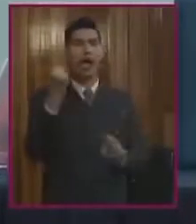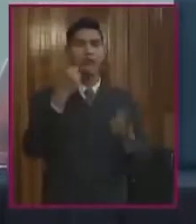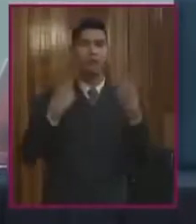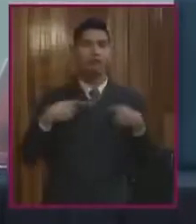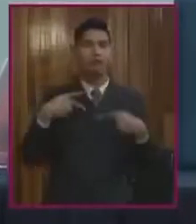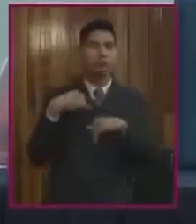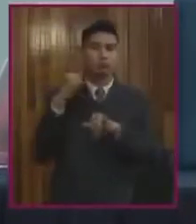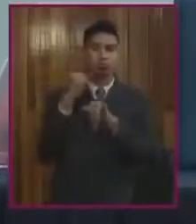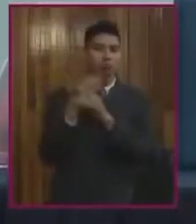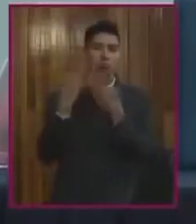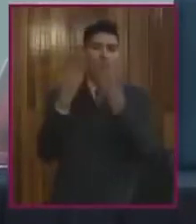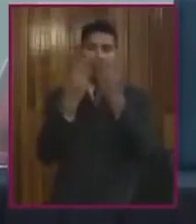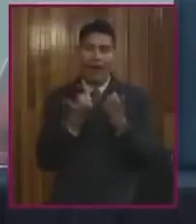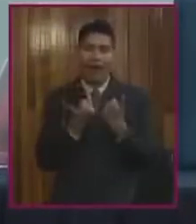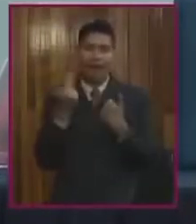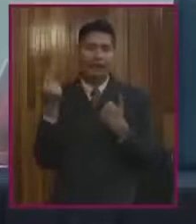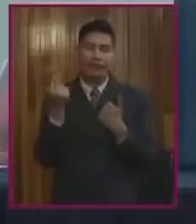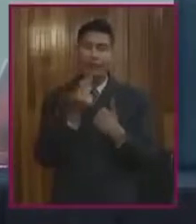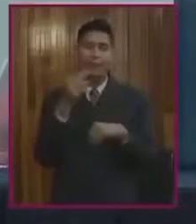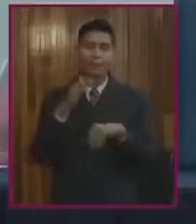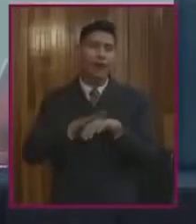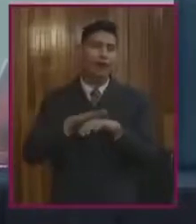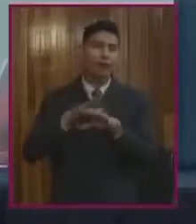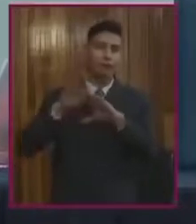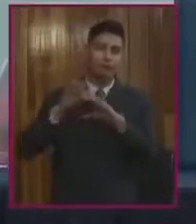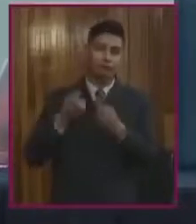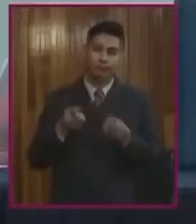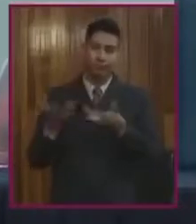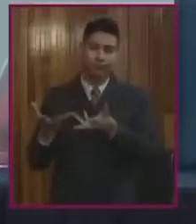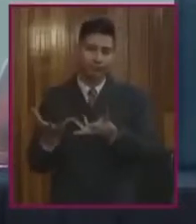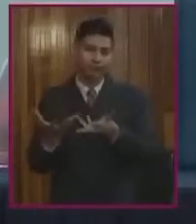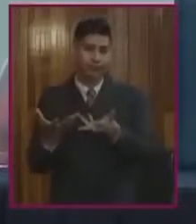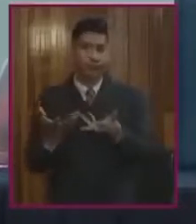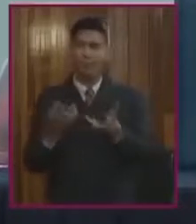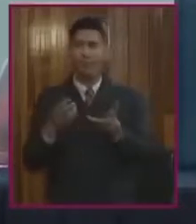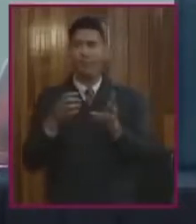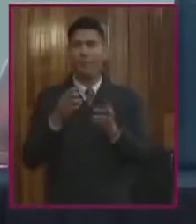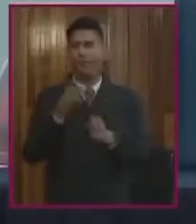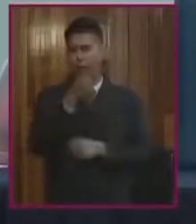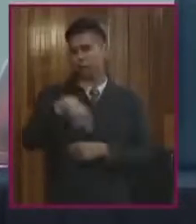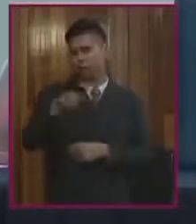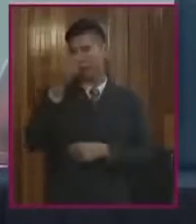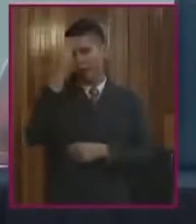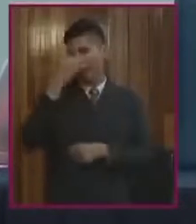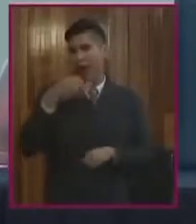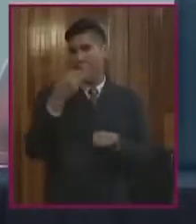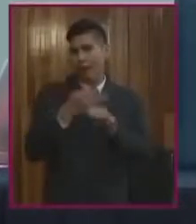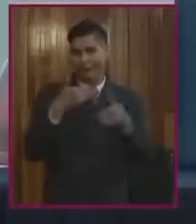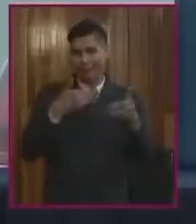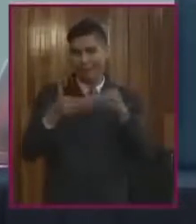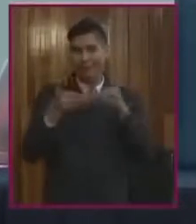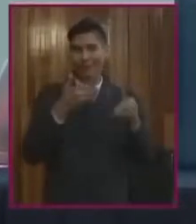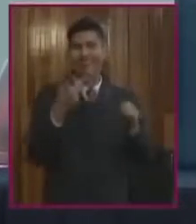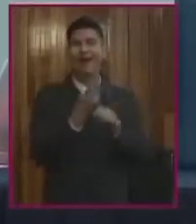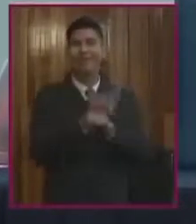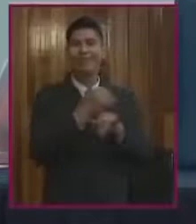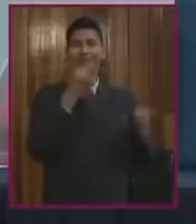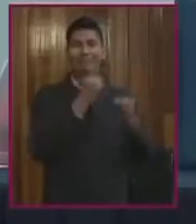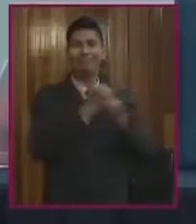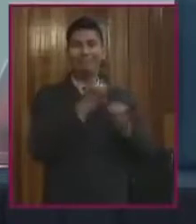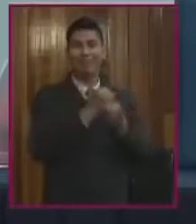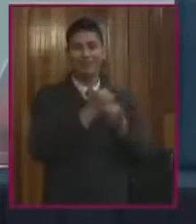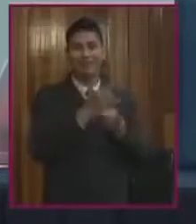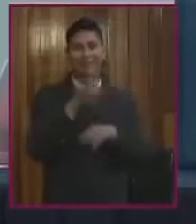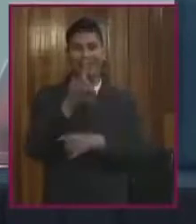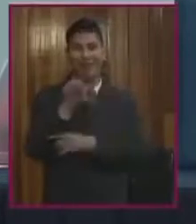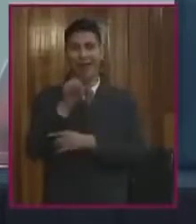desigualdad, pero falta una lectura crítica de lo digital, por ejemplo, sobre la creciente datificación, la fragmentación del contenido que traen,